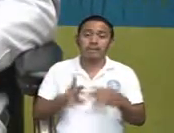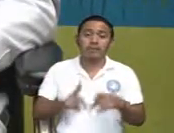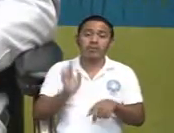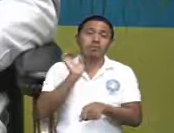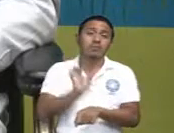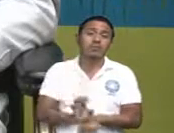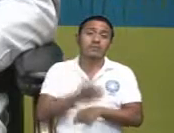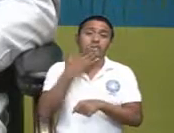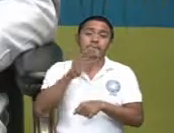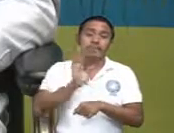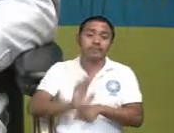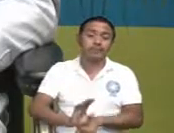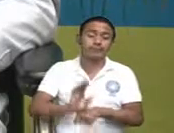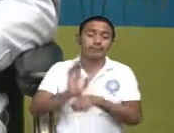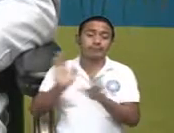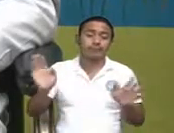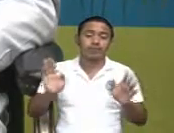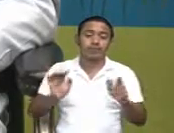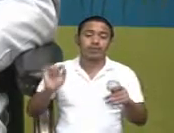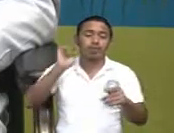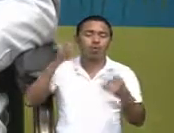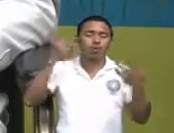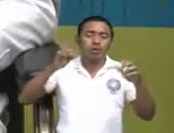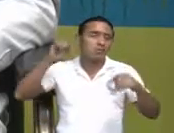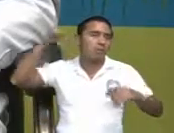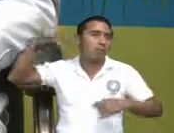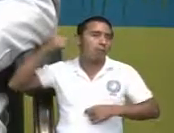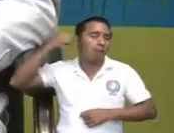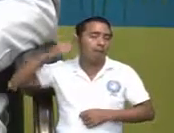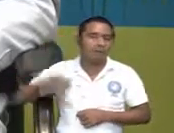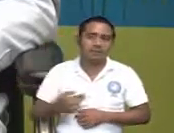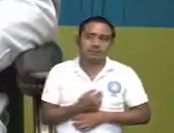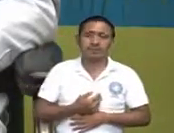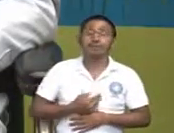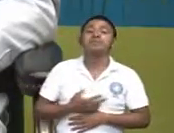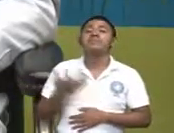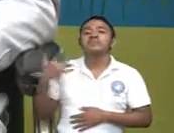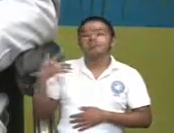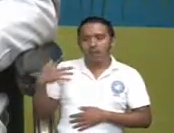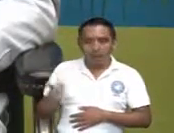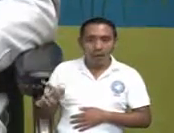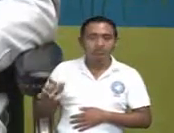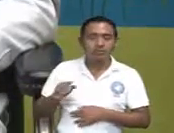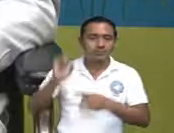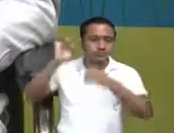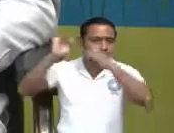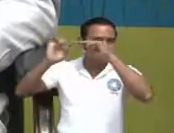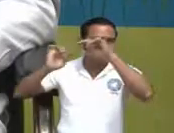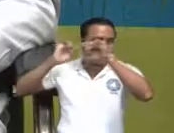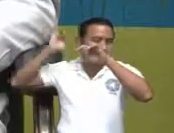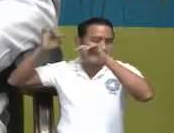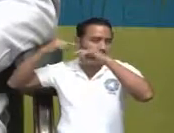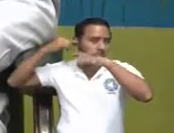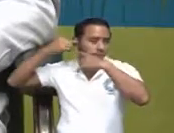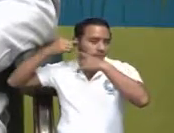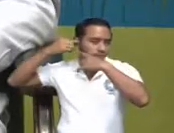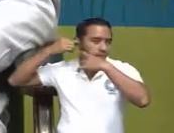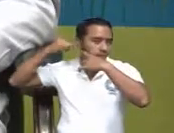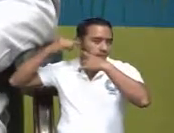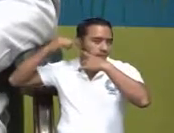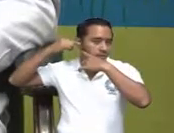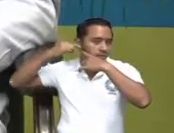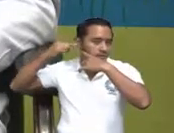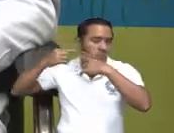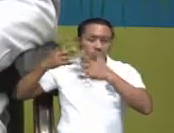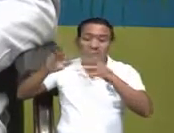objeto en el oído les produce una resequedad del del conducto de la piel del conducto del oído y entonces esto